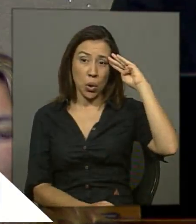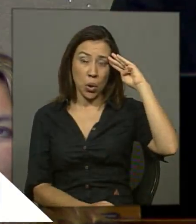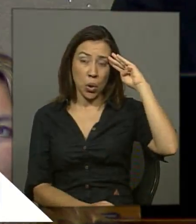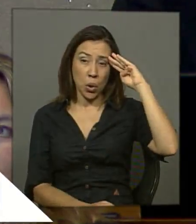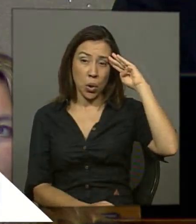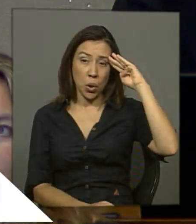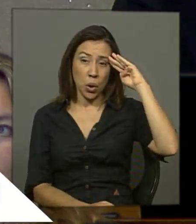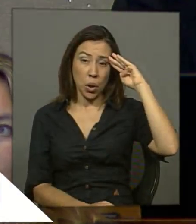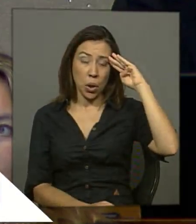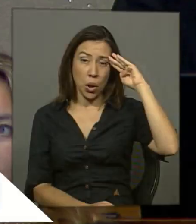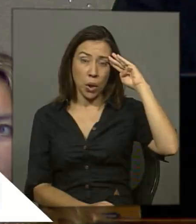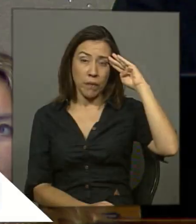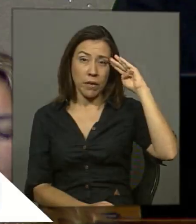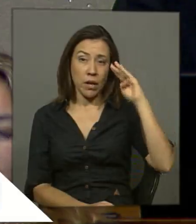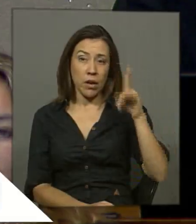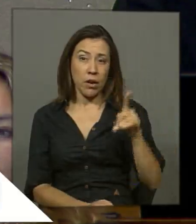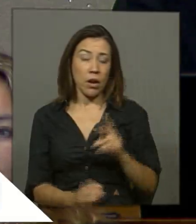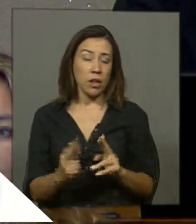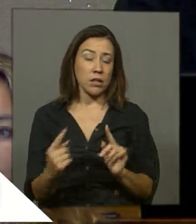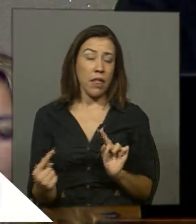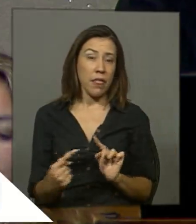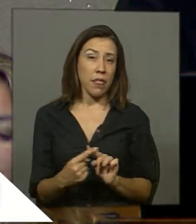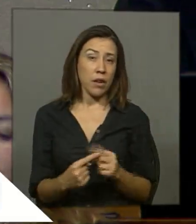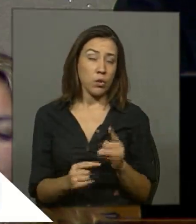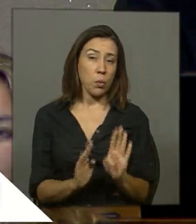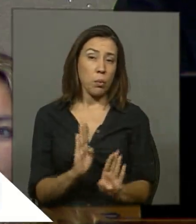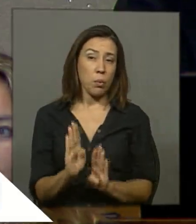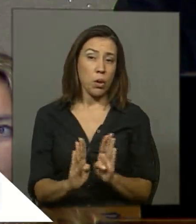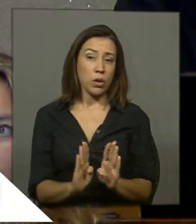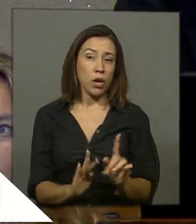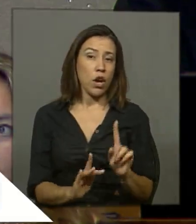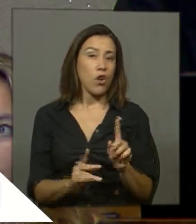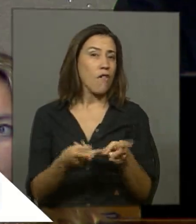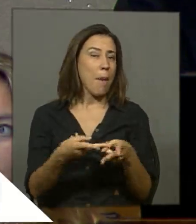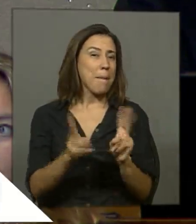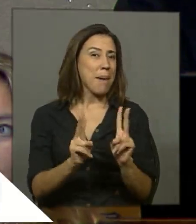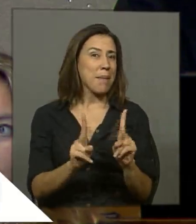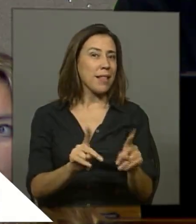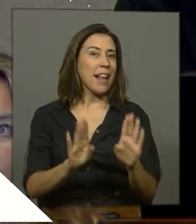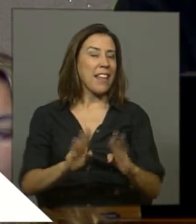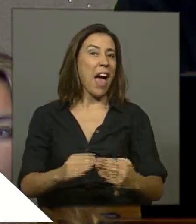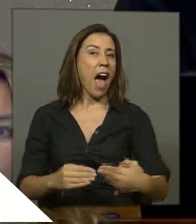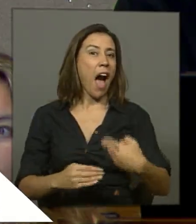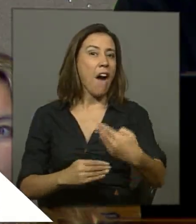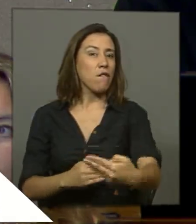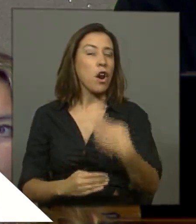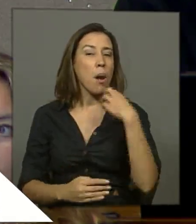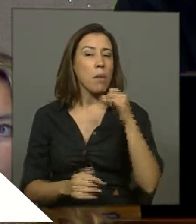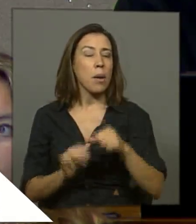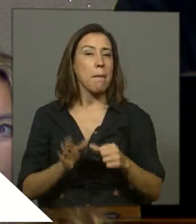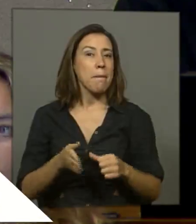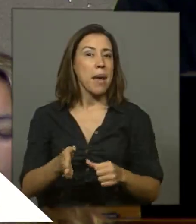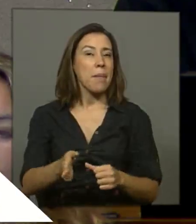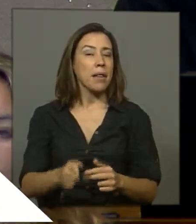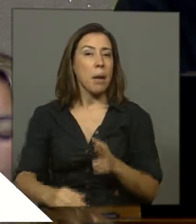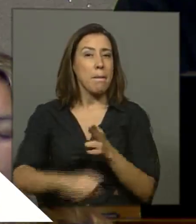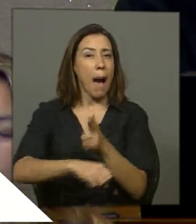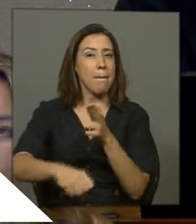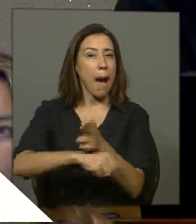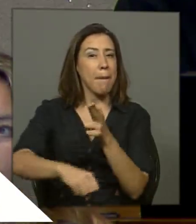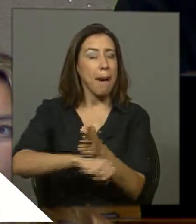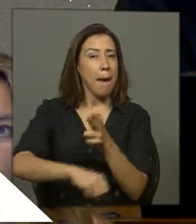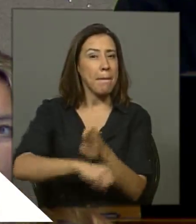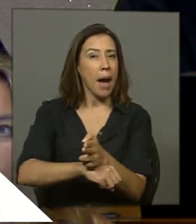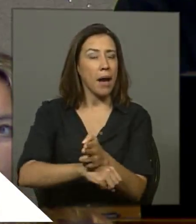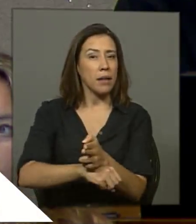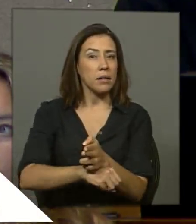que son vinculados directamente a su protección no lo van a dejar quedarse afuera porque permanentemente le están disparando